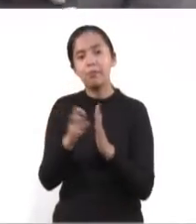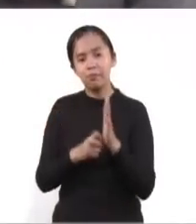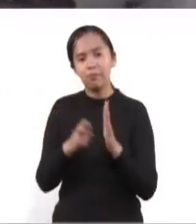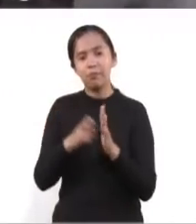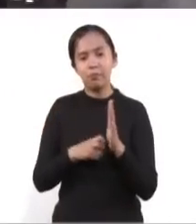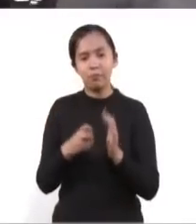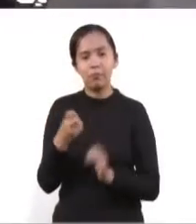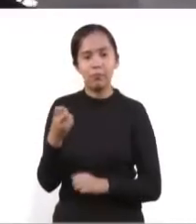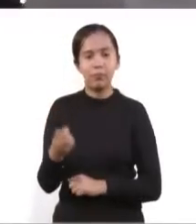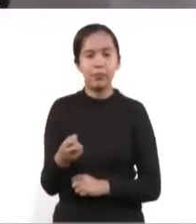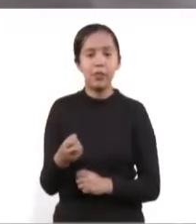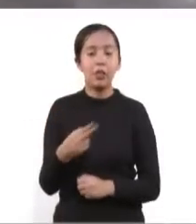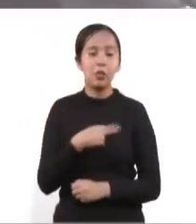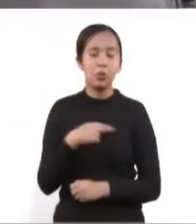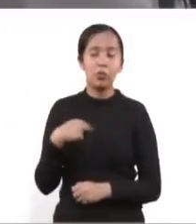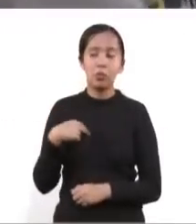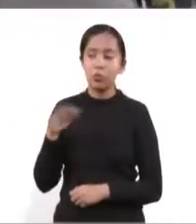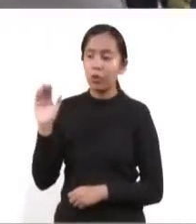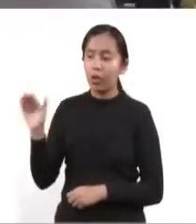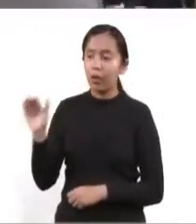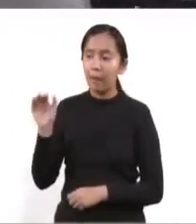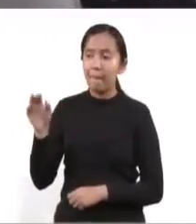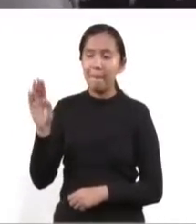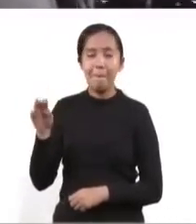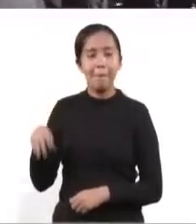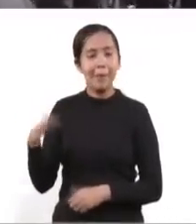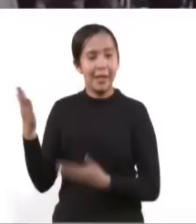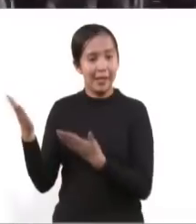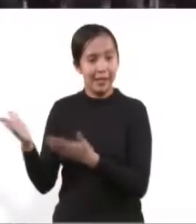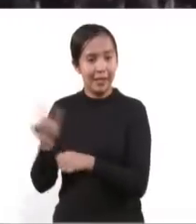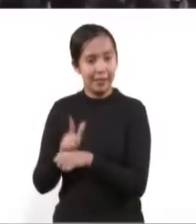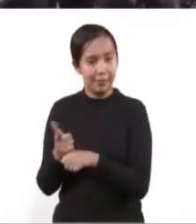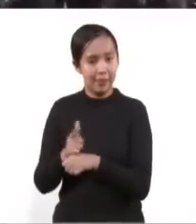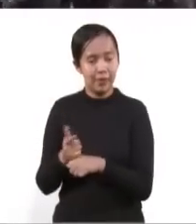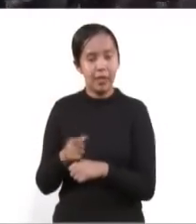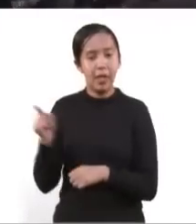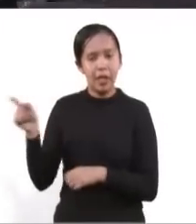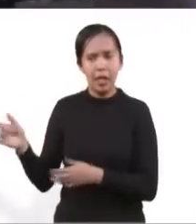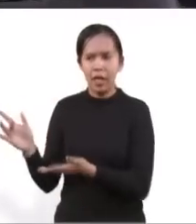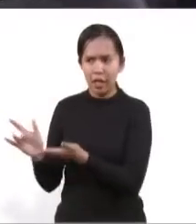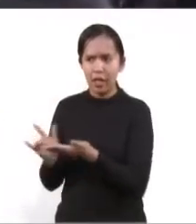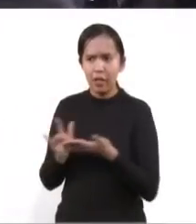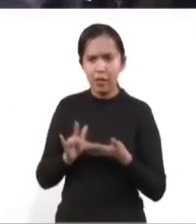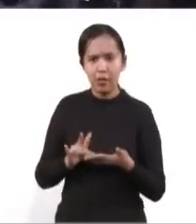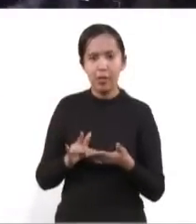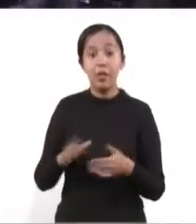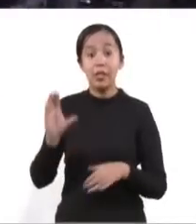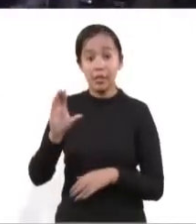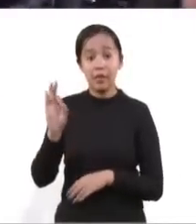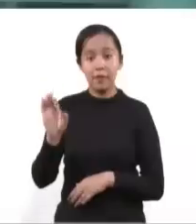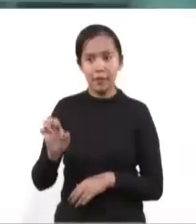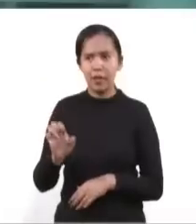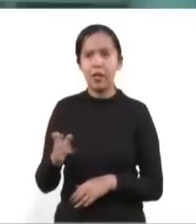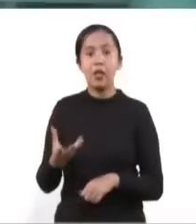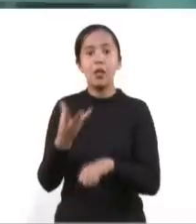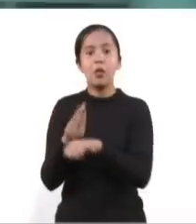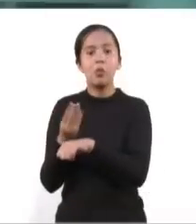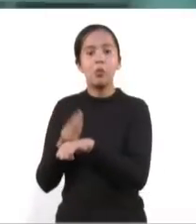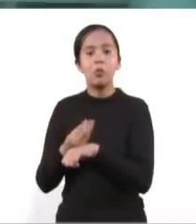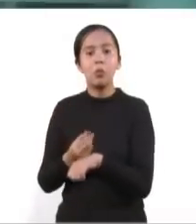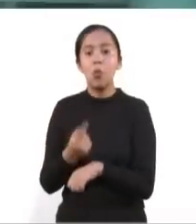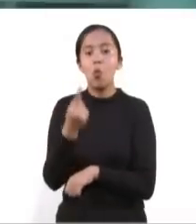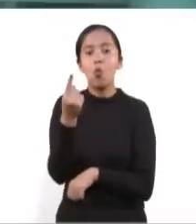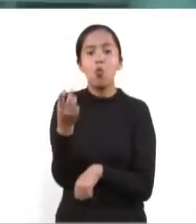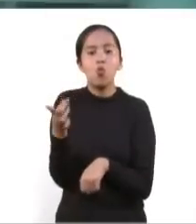al licenciado Bartlett, le pedí su apoyo y la Comisión Federal de Electricidad lo arregló en un día,